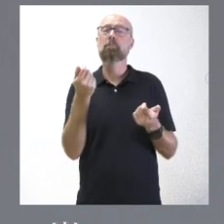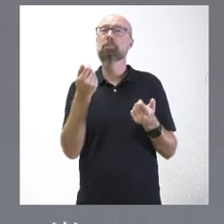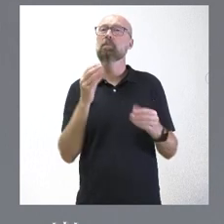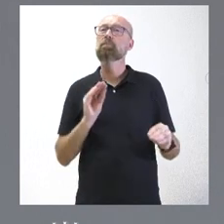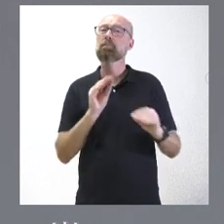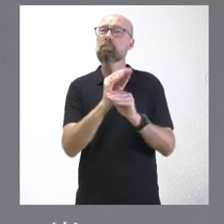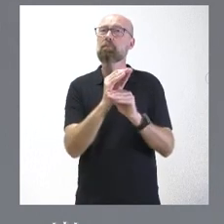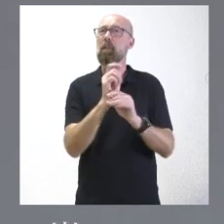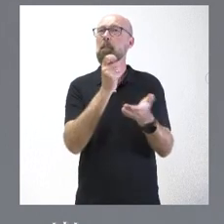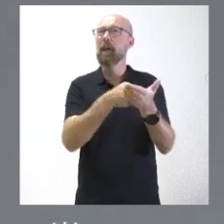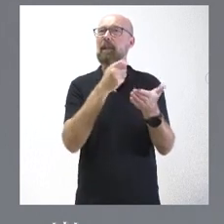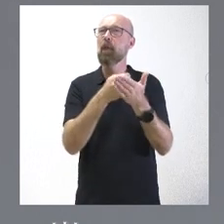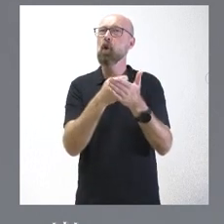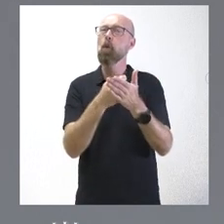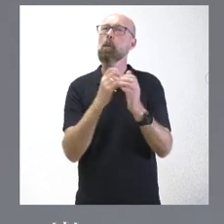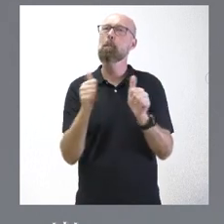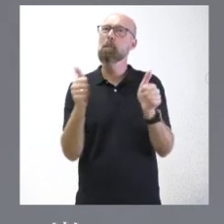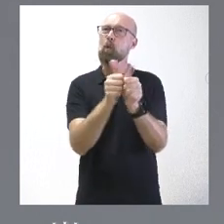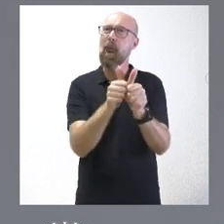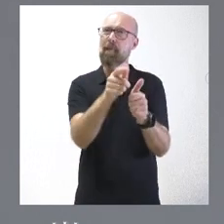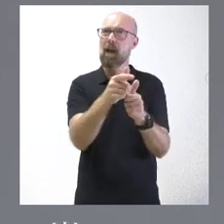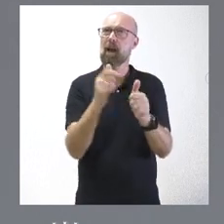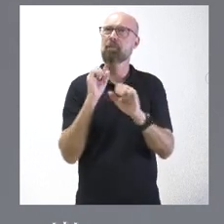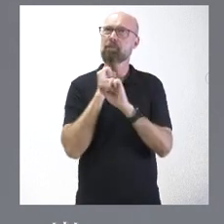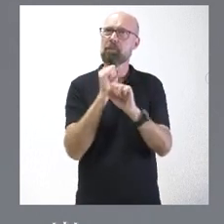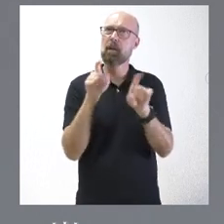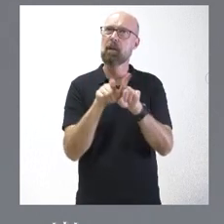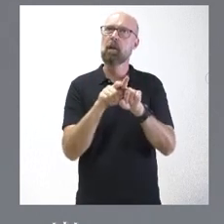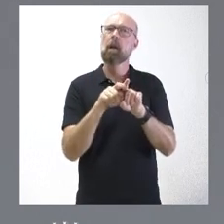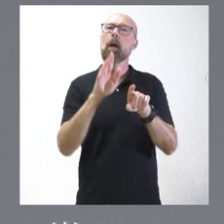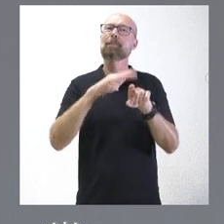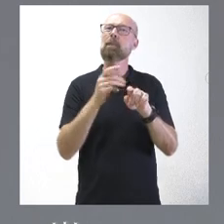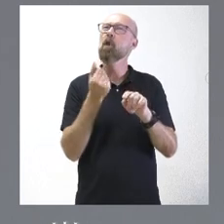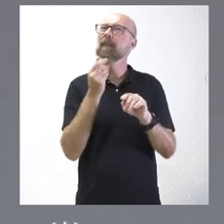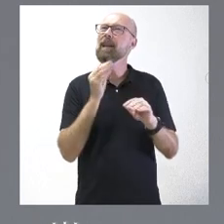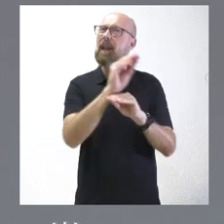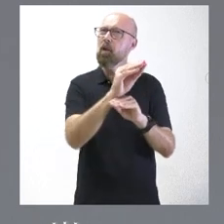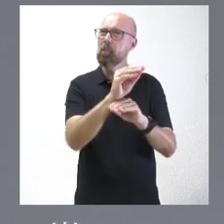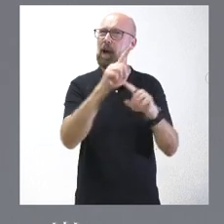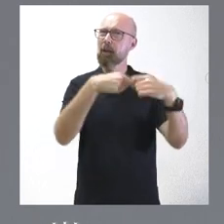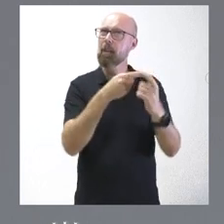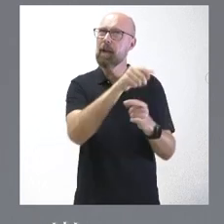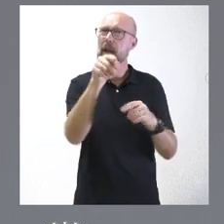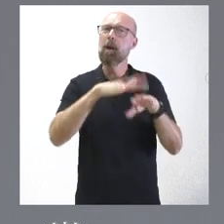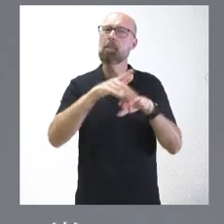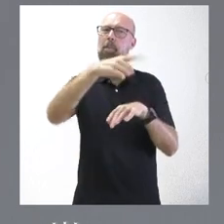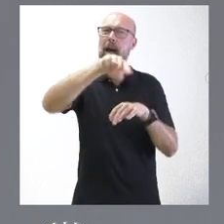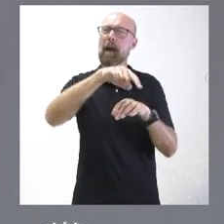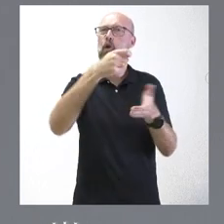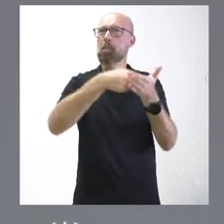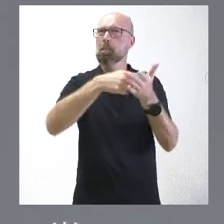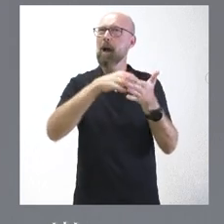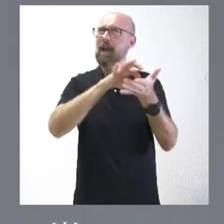cantidad aquel dinero que se le da a las familias para que sean ellos cuando lo solicitan las que paguen esos servicios residenciales